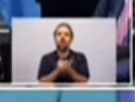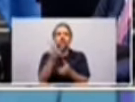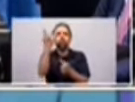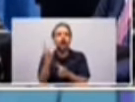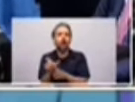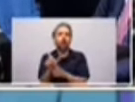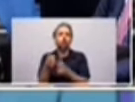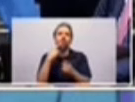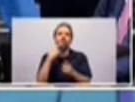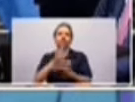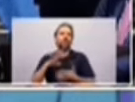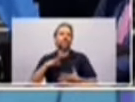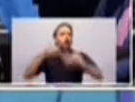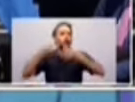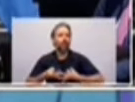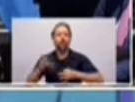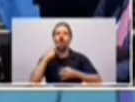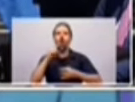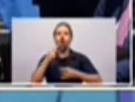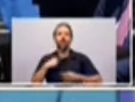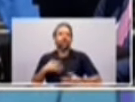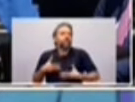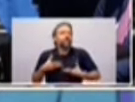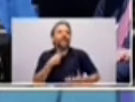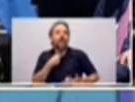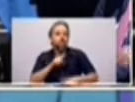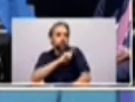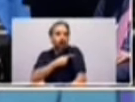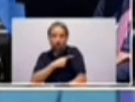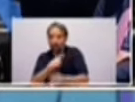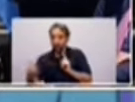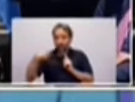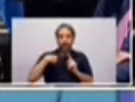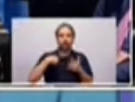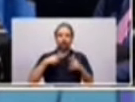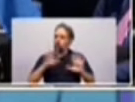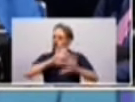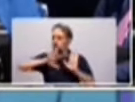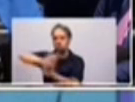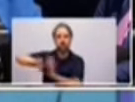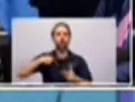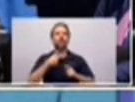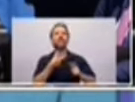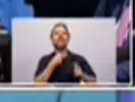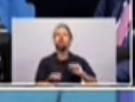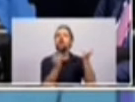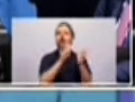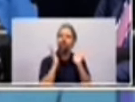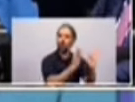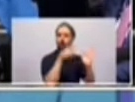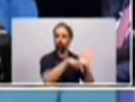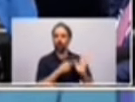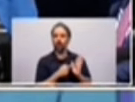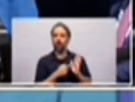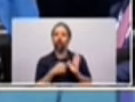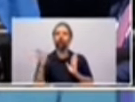mesa contra avanzar por la ley de pesca es una imagen que sintetiza hacia dónde hay que ir. Es la política, son los movimientos